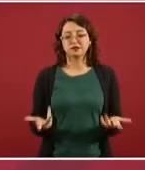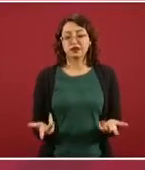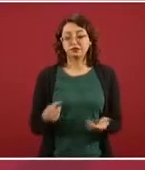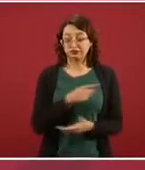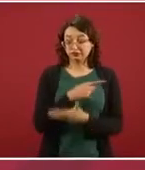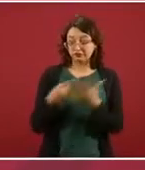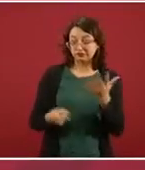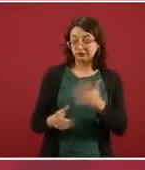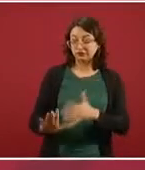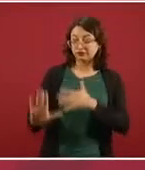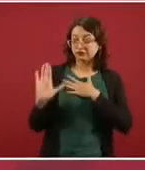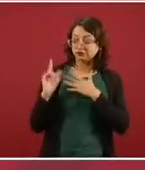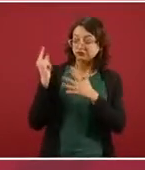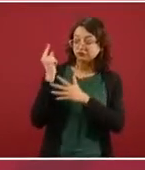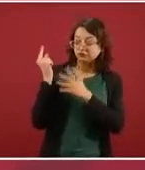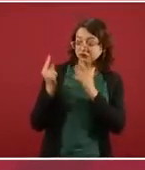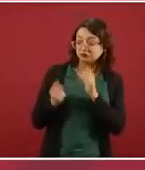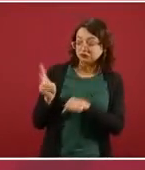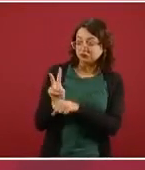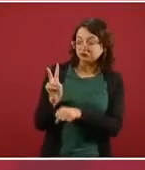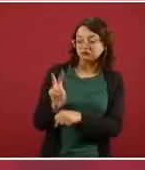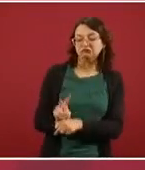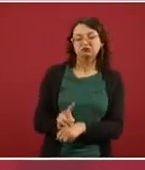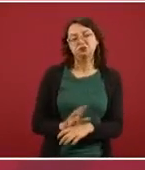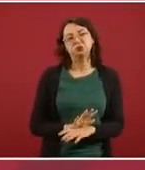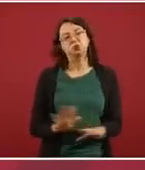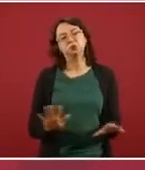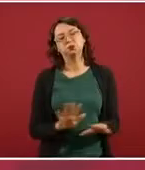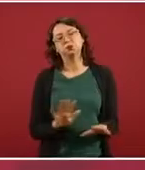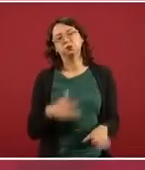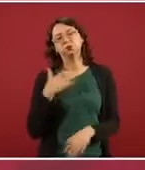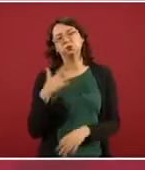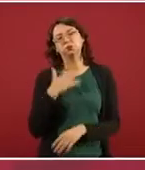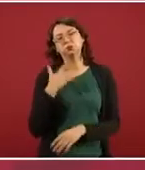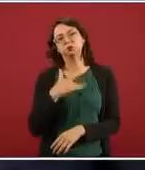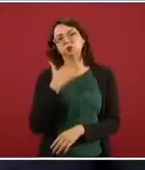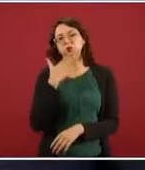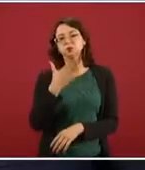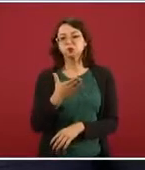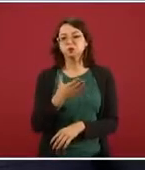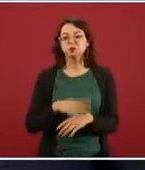compromisos y que esto lo pueden estar haciendo